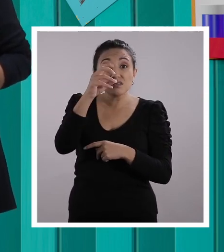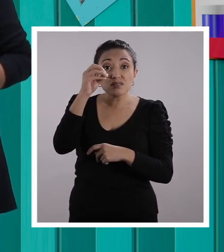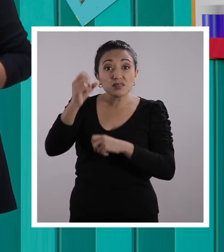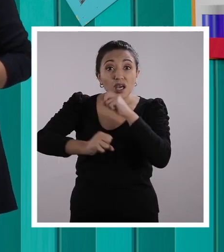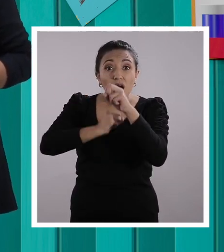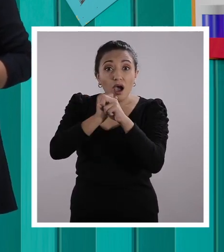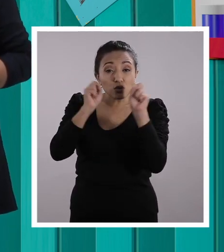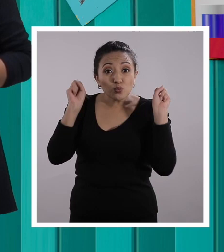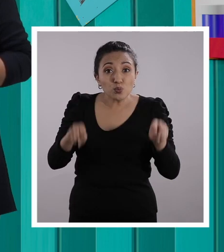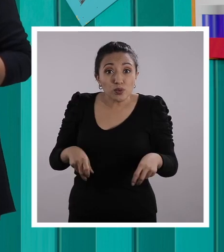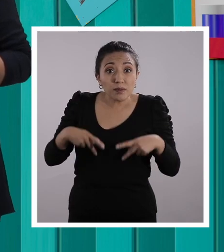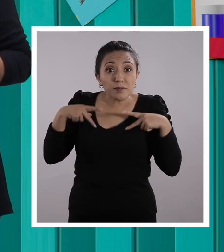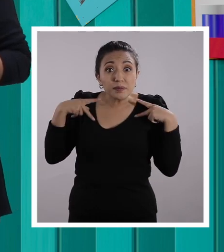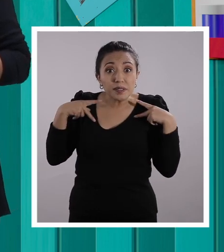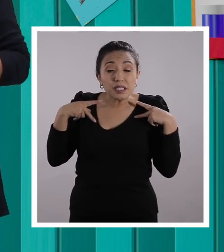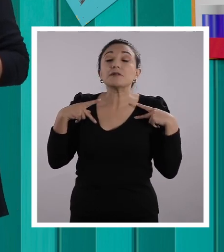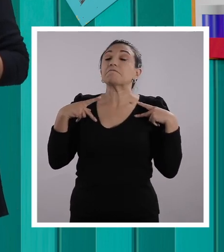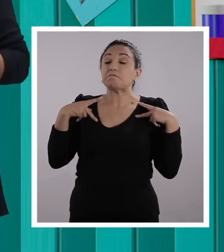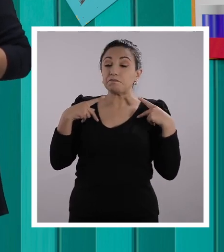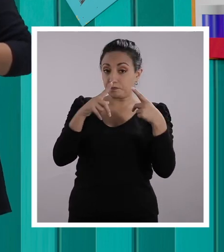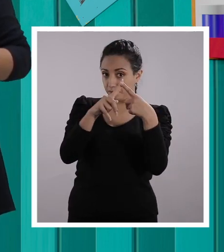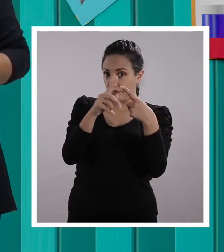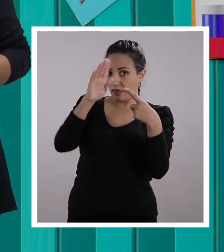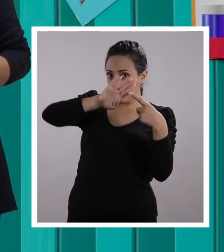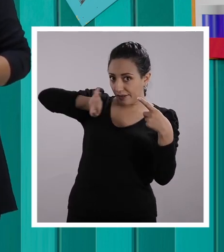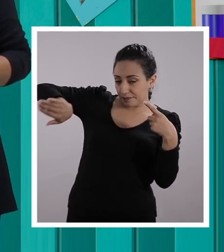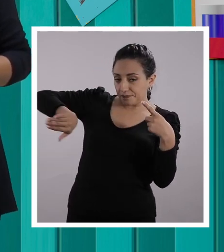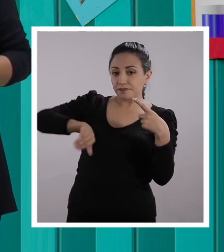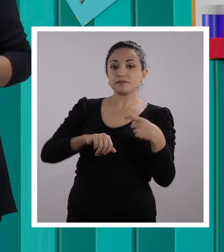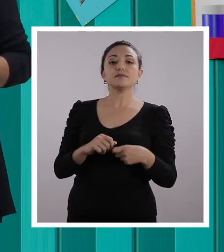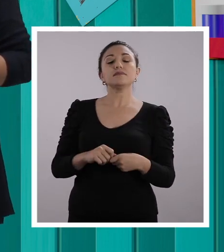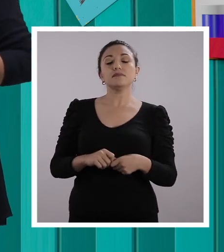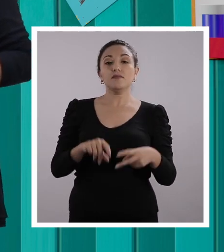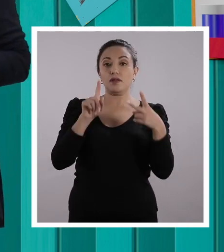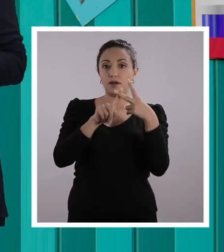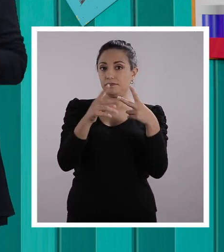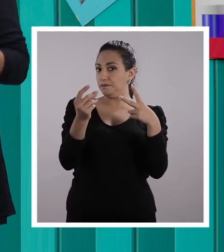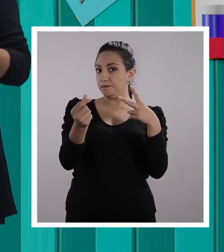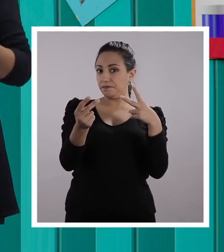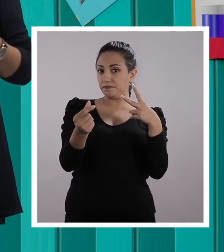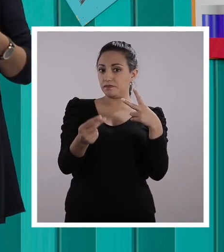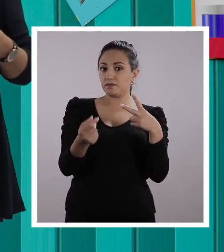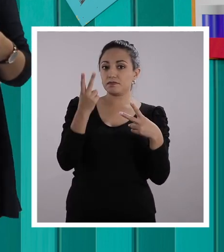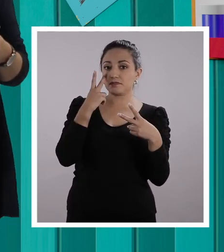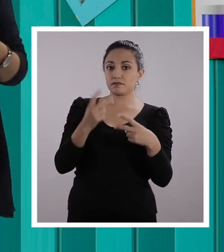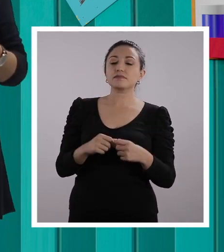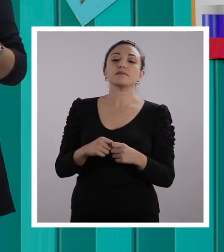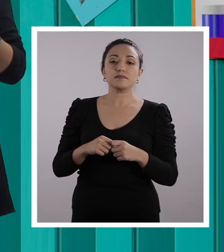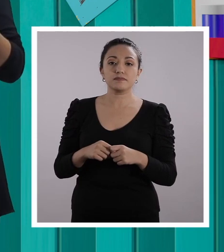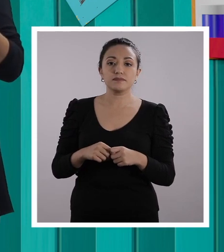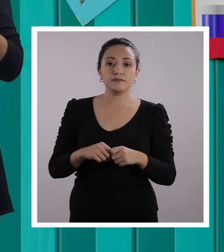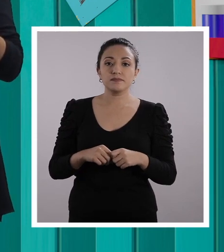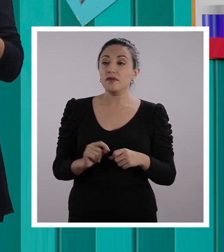vivir 100 años guau vamos a la siguiente divinas a listas para una menos vamos a ver a ver a ver a ver